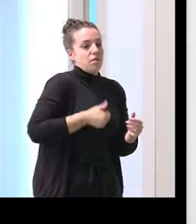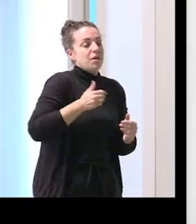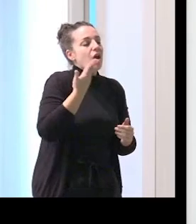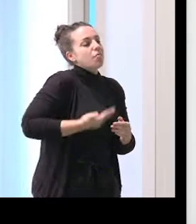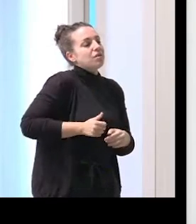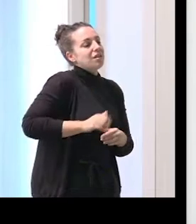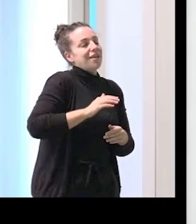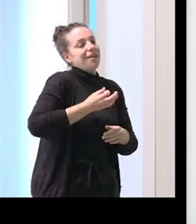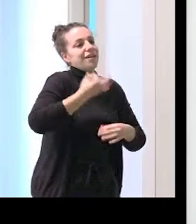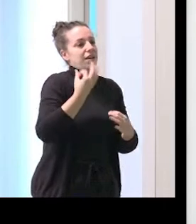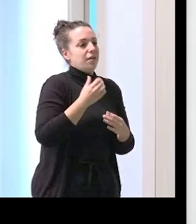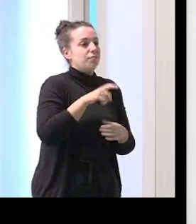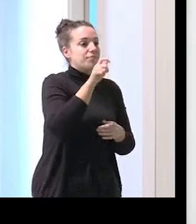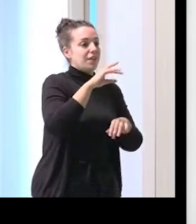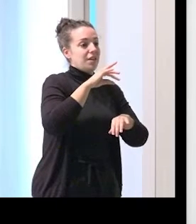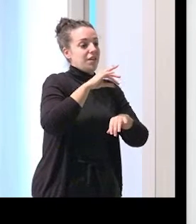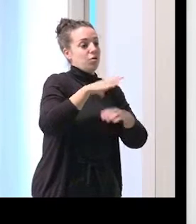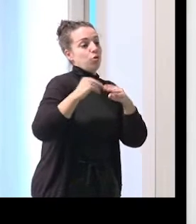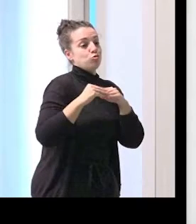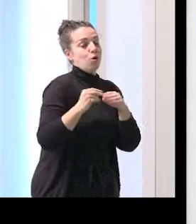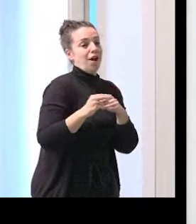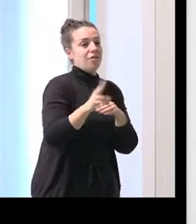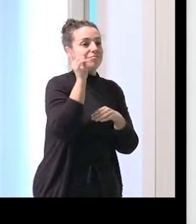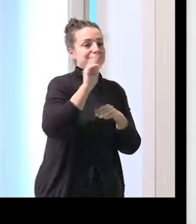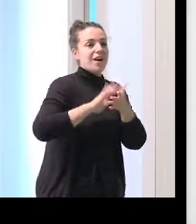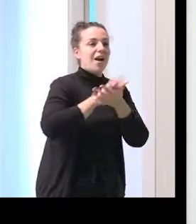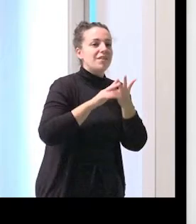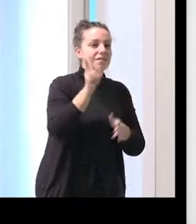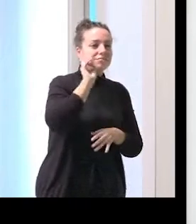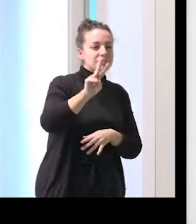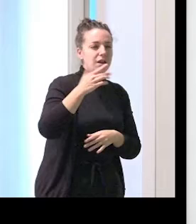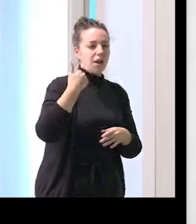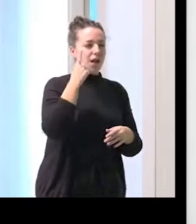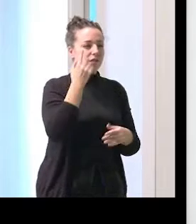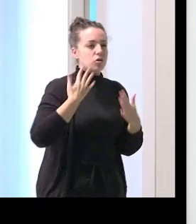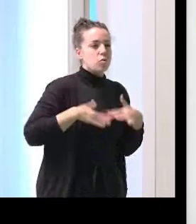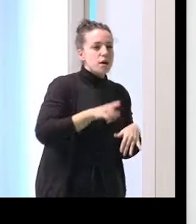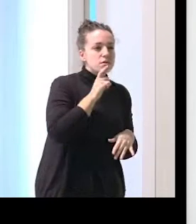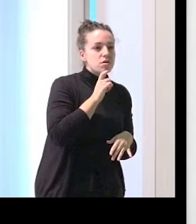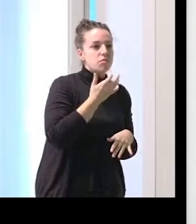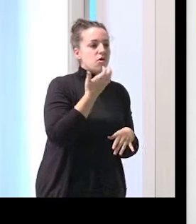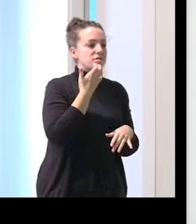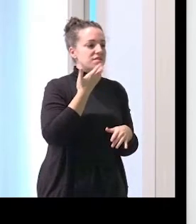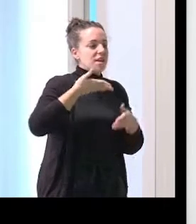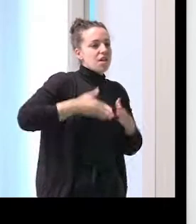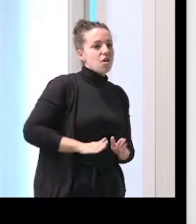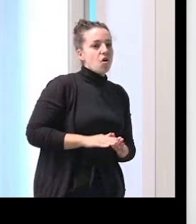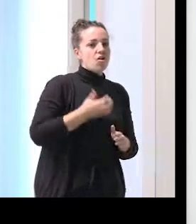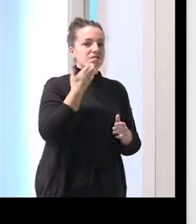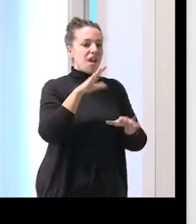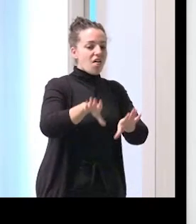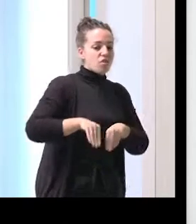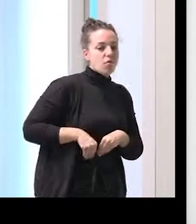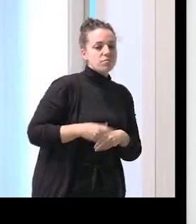hablar con el paciente, fijarte desde que entra por la puerta, fijar hasta de cómo visten, si puede ser su hijo adoptado o no adoptado,